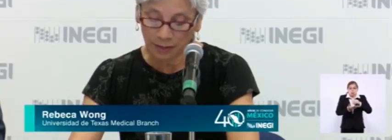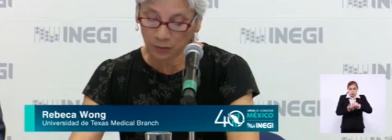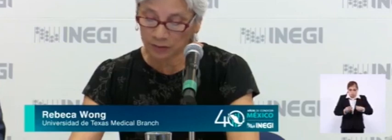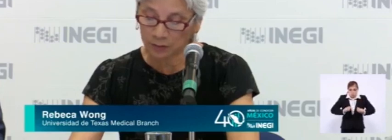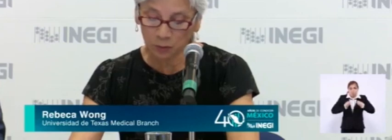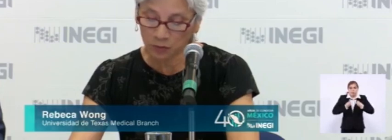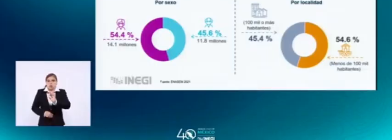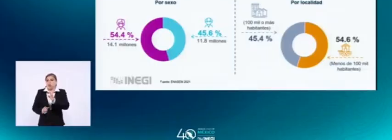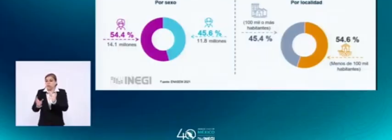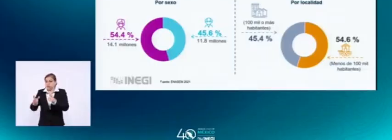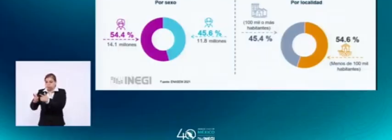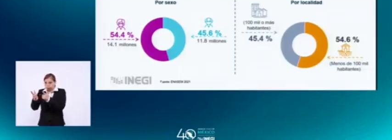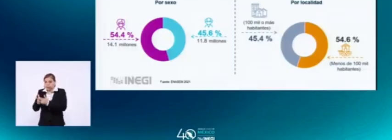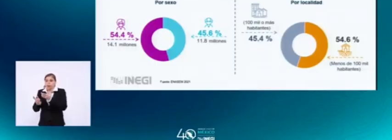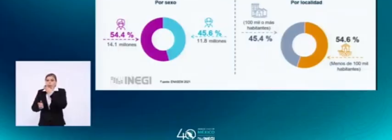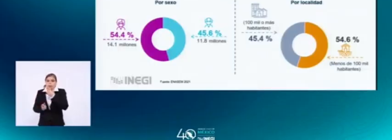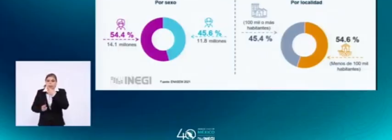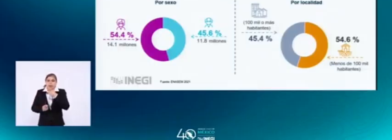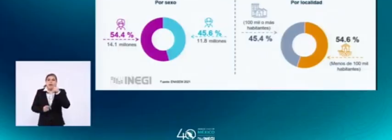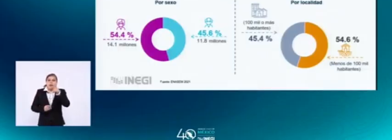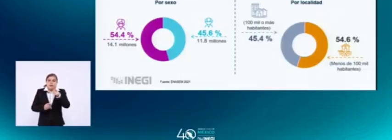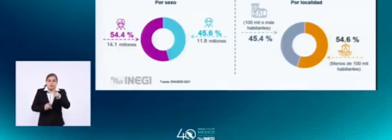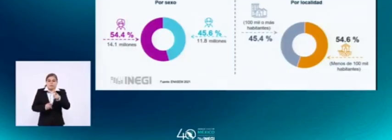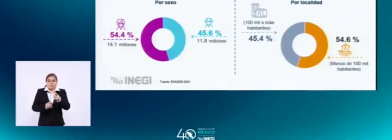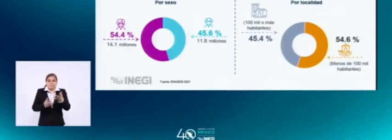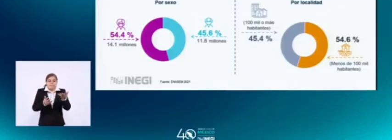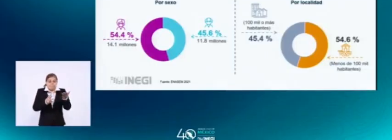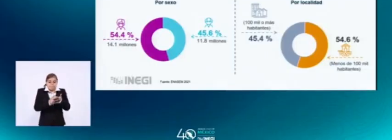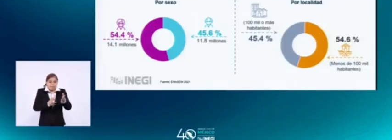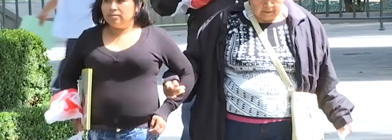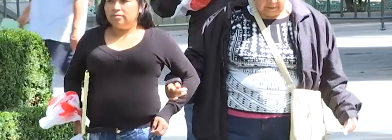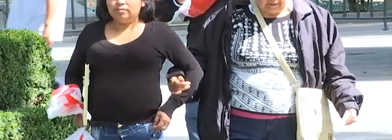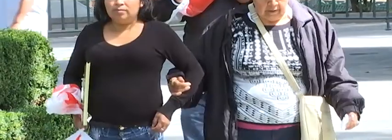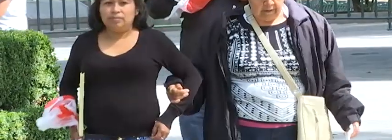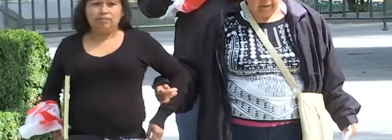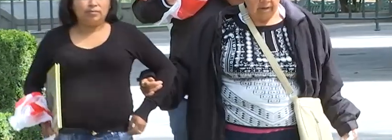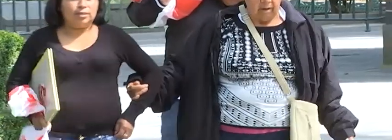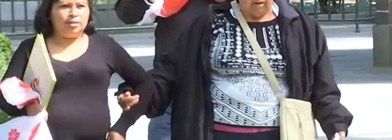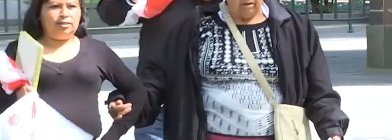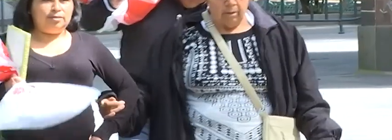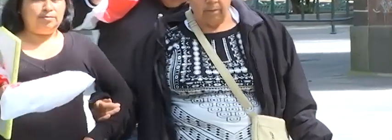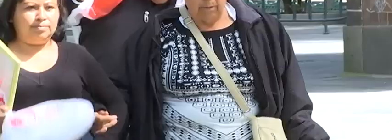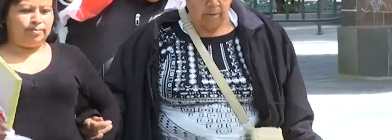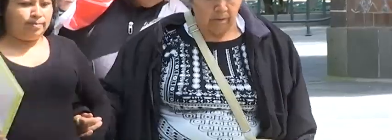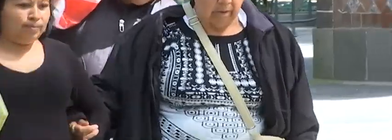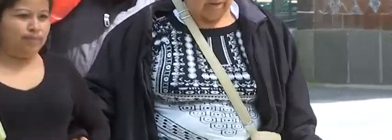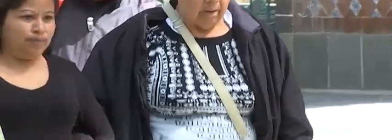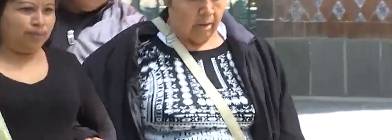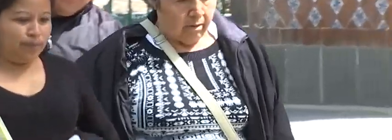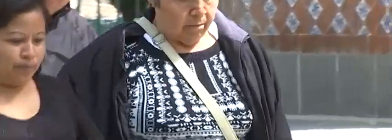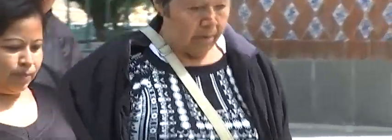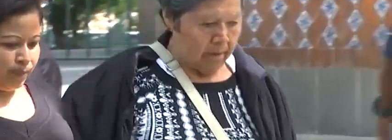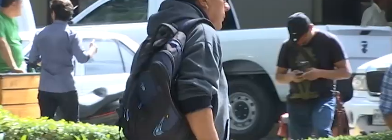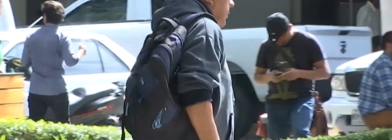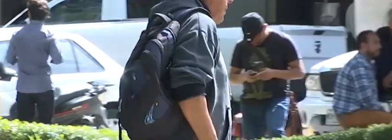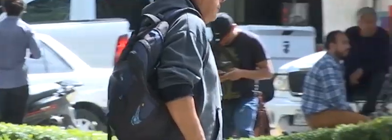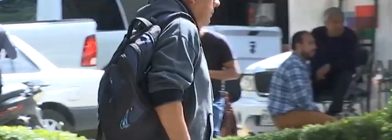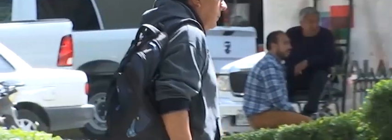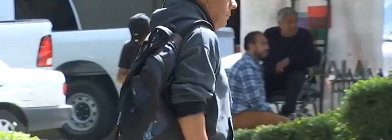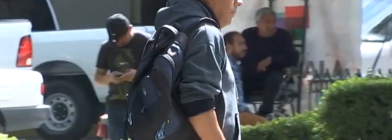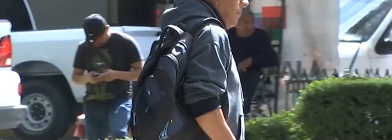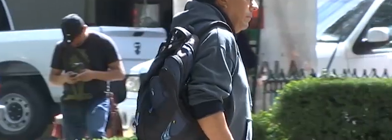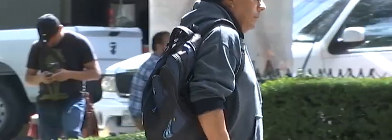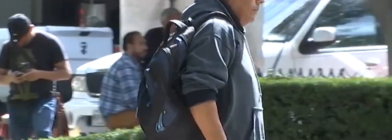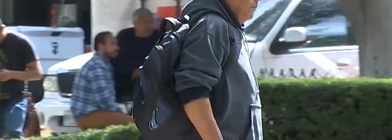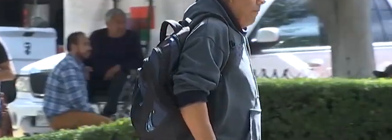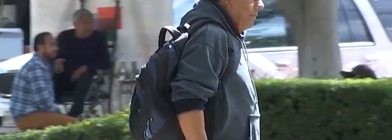Universidad de Texas expuso que cada vez son más las y los especialistas que desean aprender Cuáles son las características que tienen los adultos